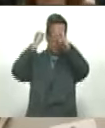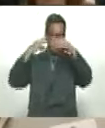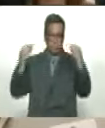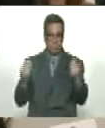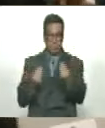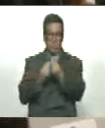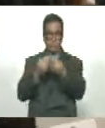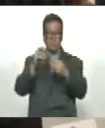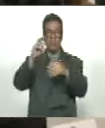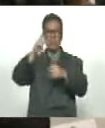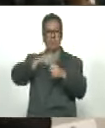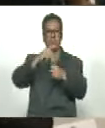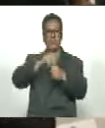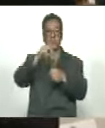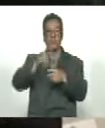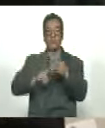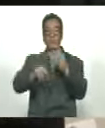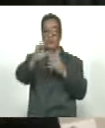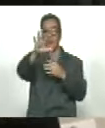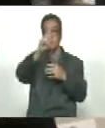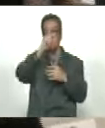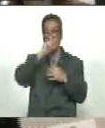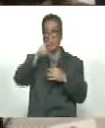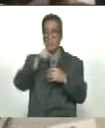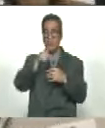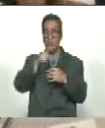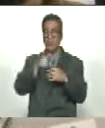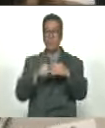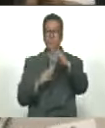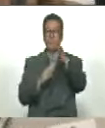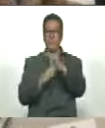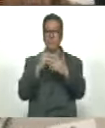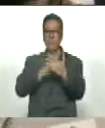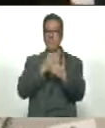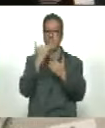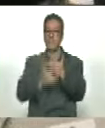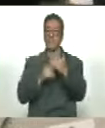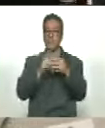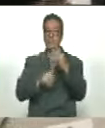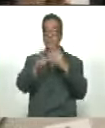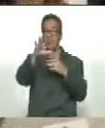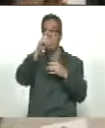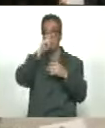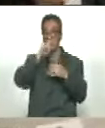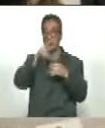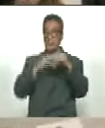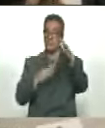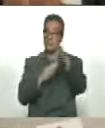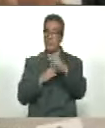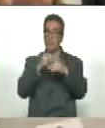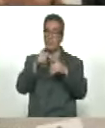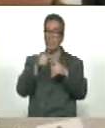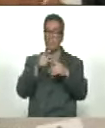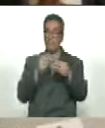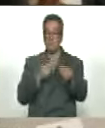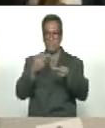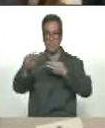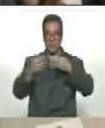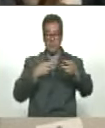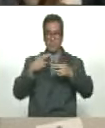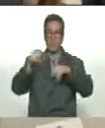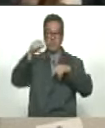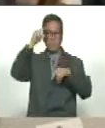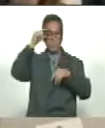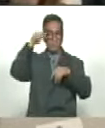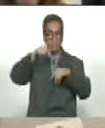la República de Paraguay. 5 años paralizados proyectos, 5 años paralizada la cooperación, y